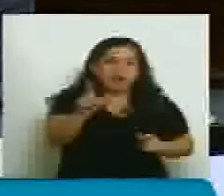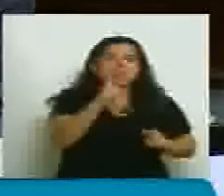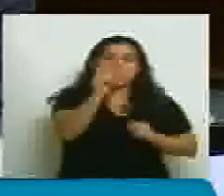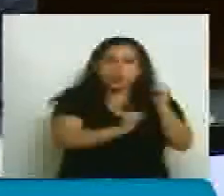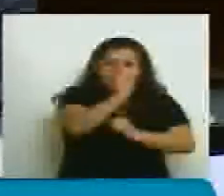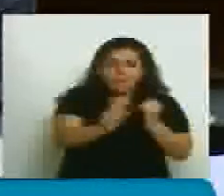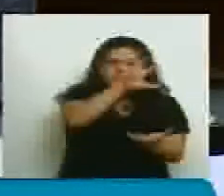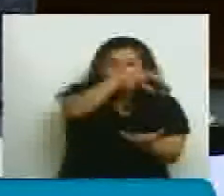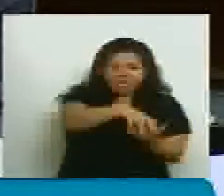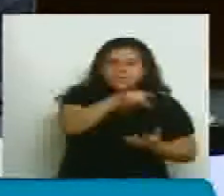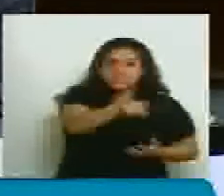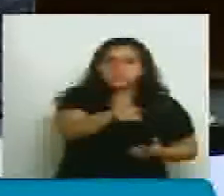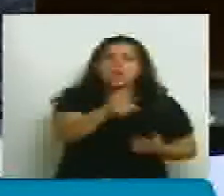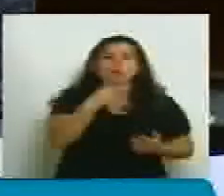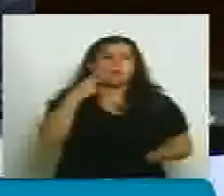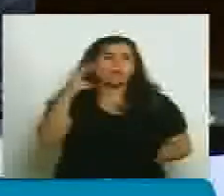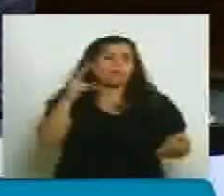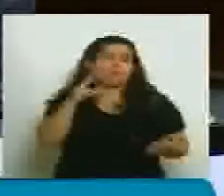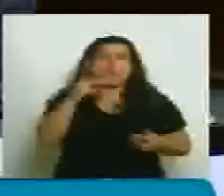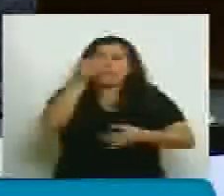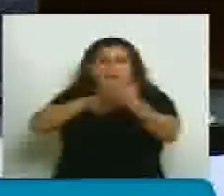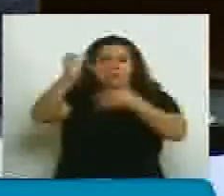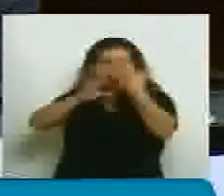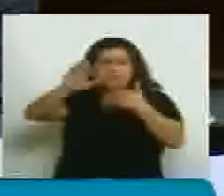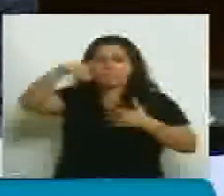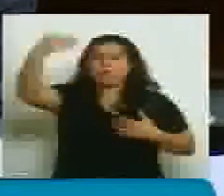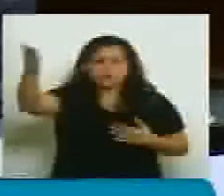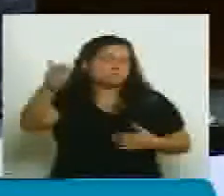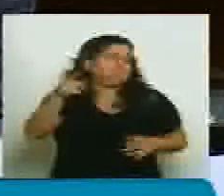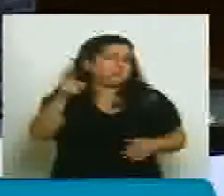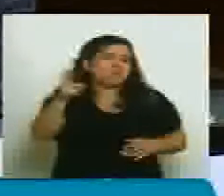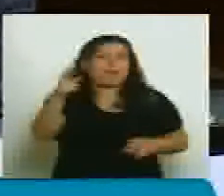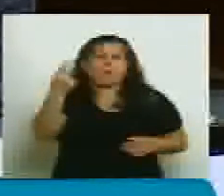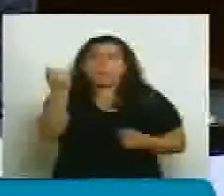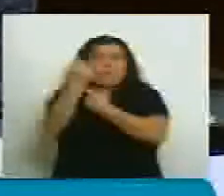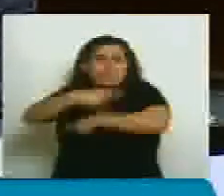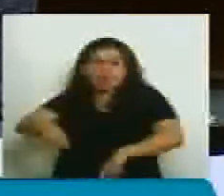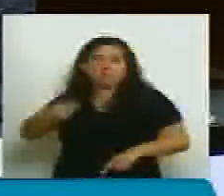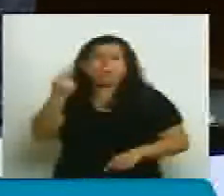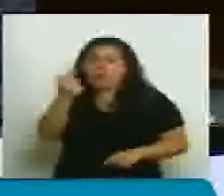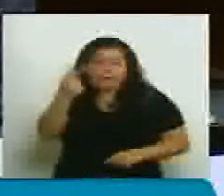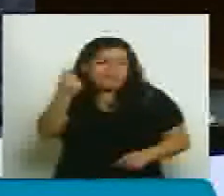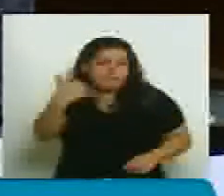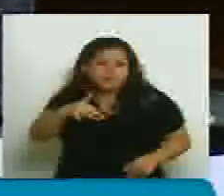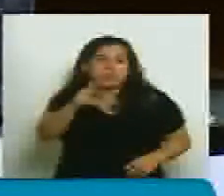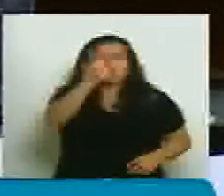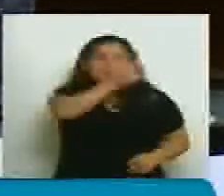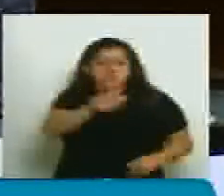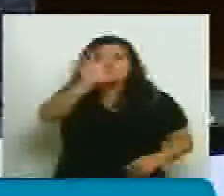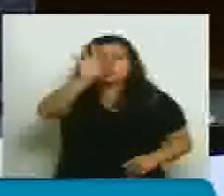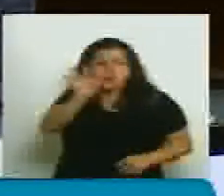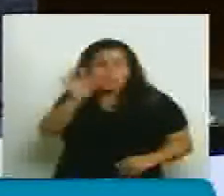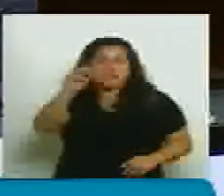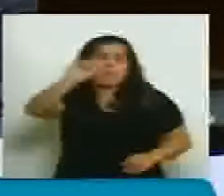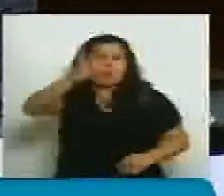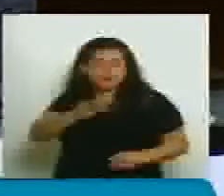General Electric con sobrefacturación de importaciones que ingresan productos con un sobreprecio del 350%